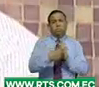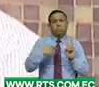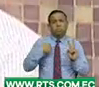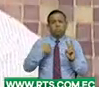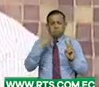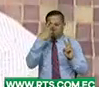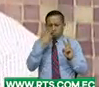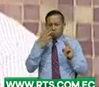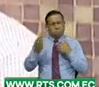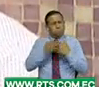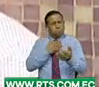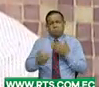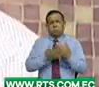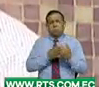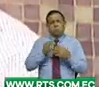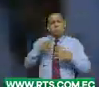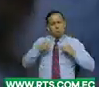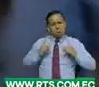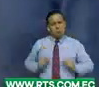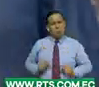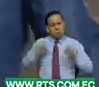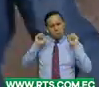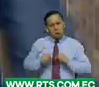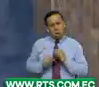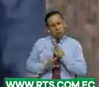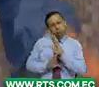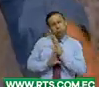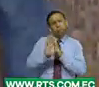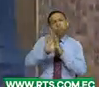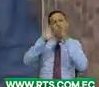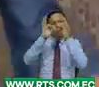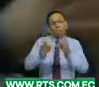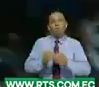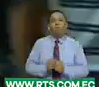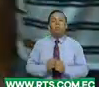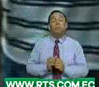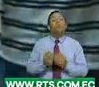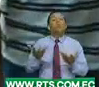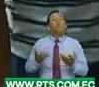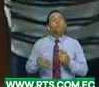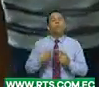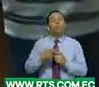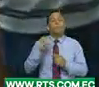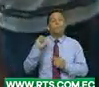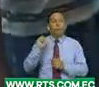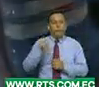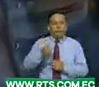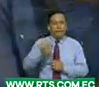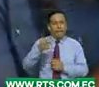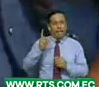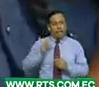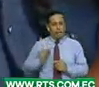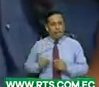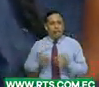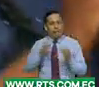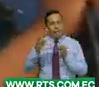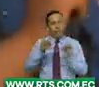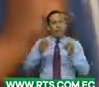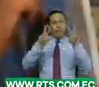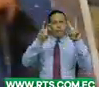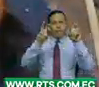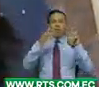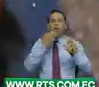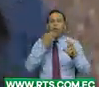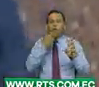todo se puede hacer en esta vida los detalles este miércoles 31 de marzo en la noticia emisión estelar